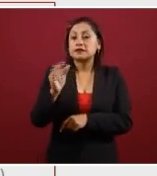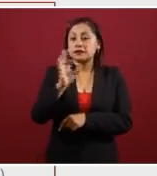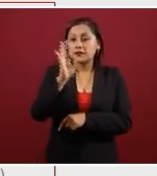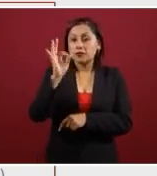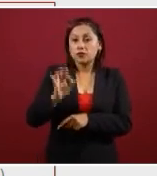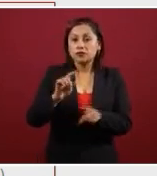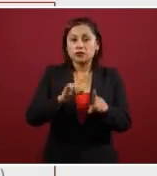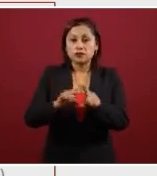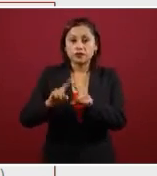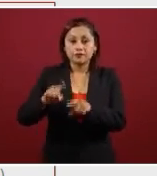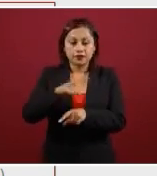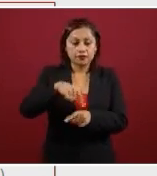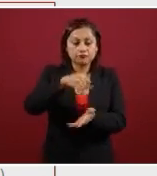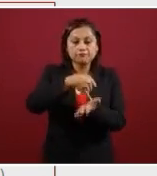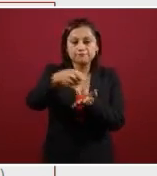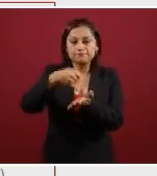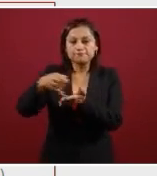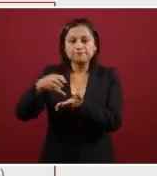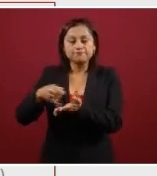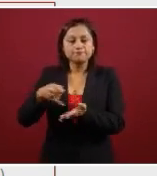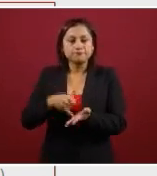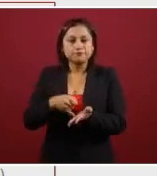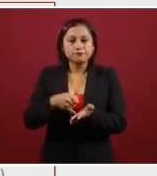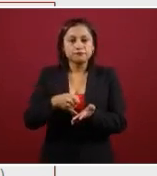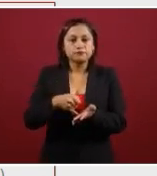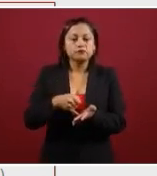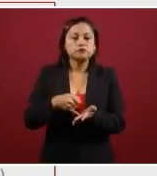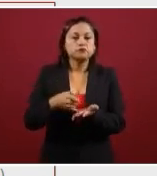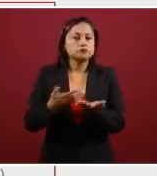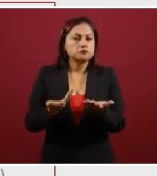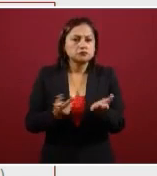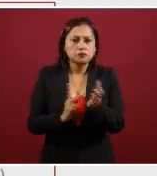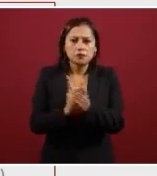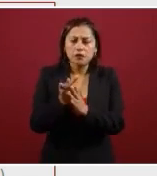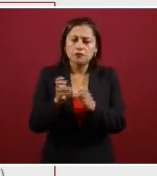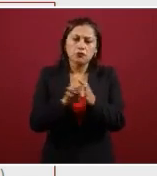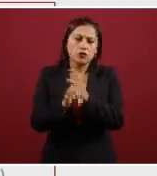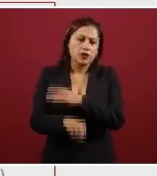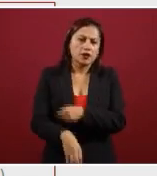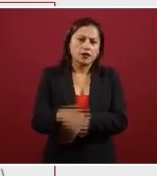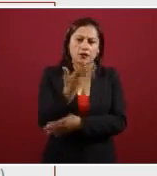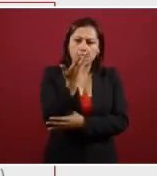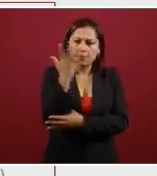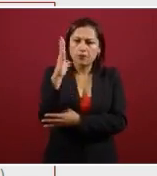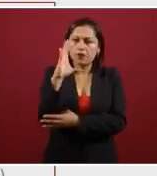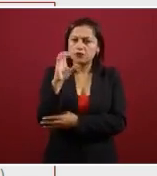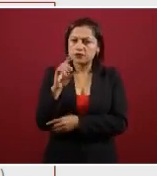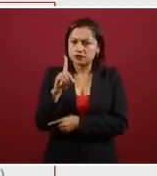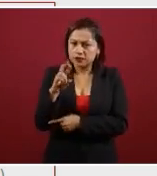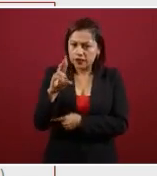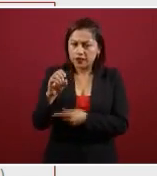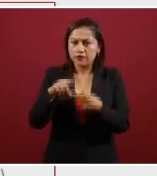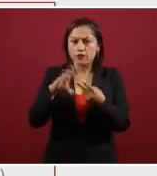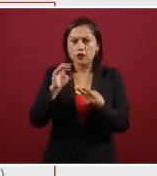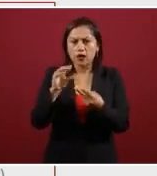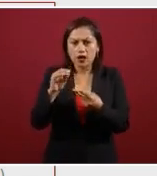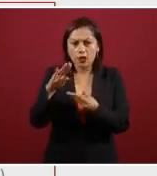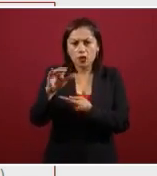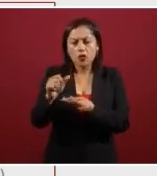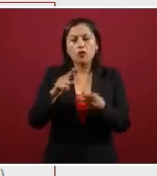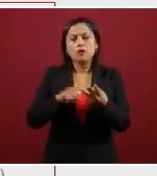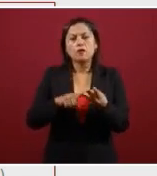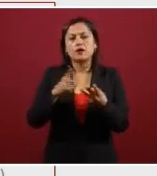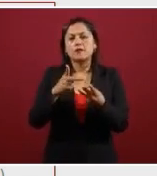sistemas agroforestales será de plantas como cedro rojo, como caoba, macuilis, bojón blanco